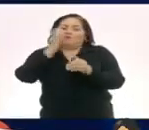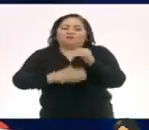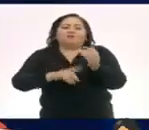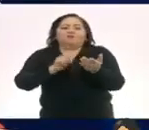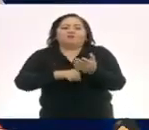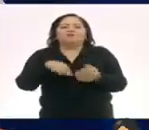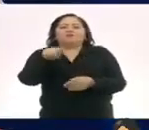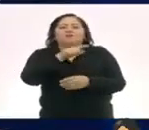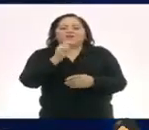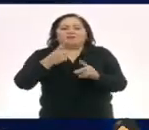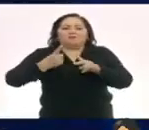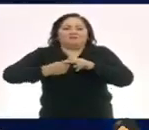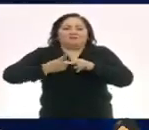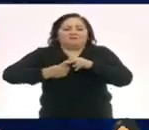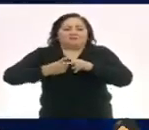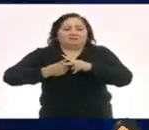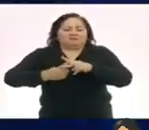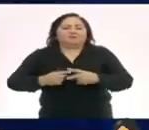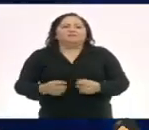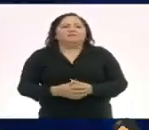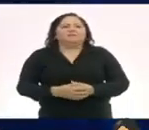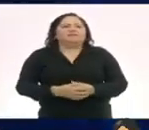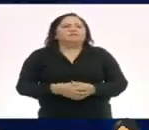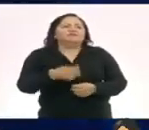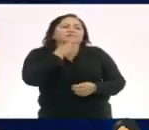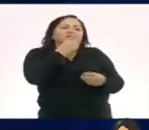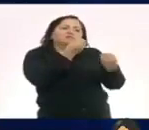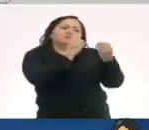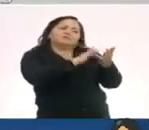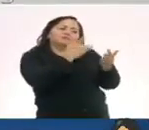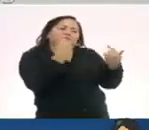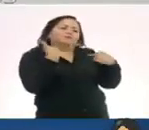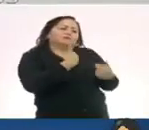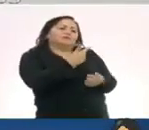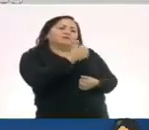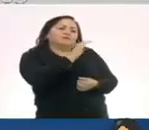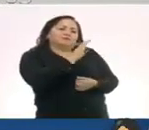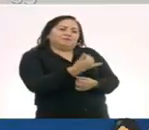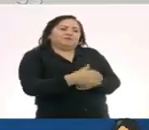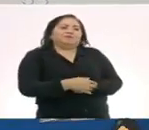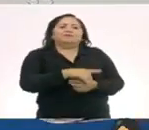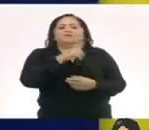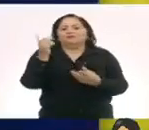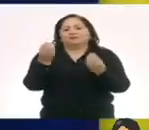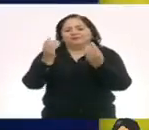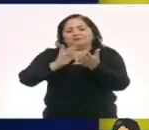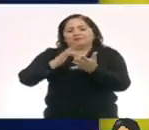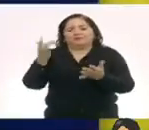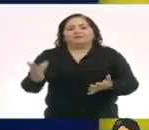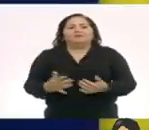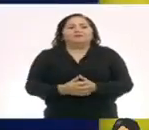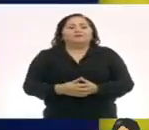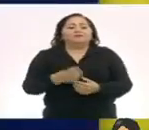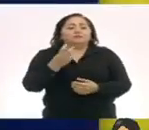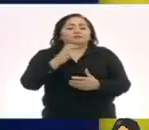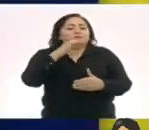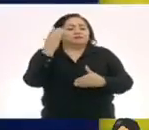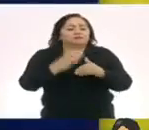esta sesión de matemáticas. Maestra Gaby, muchas gracias. Muchas gracias.